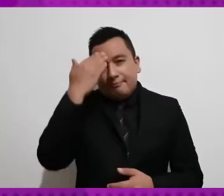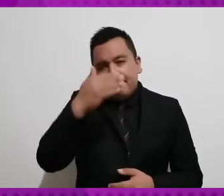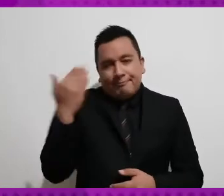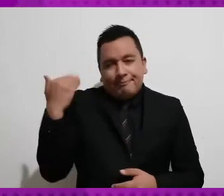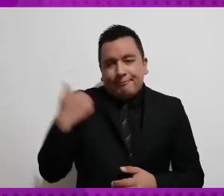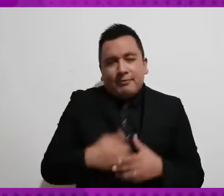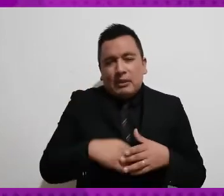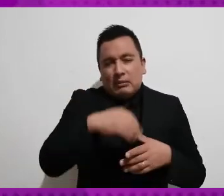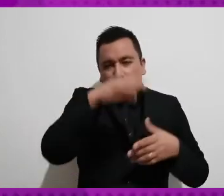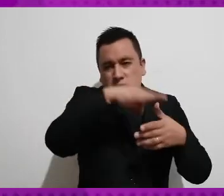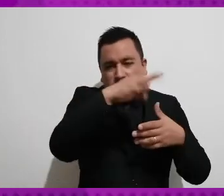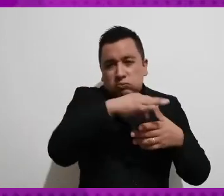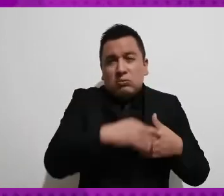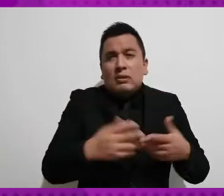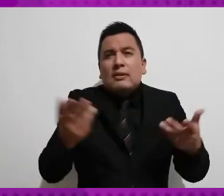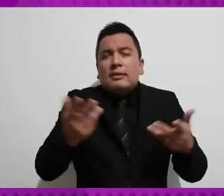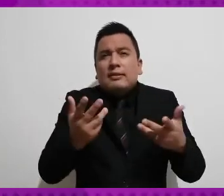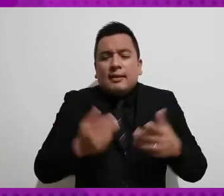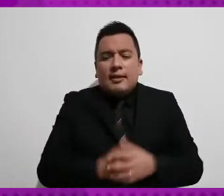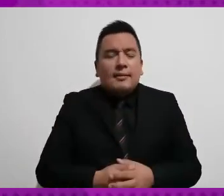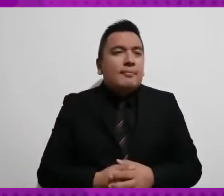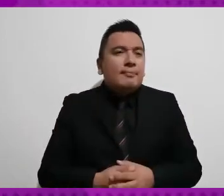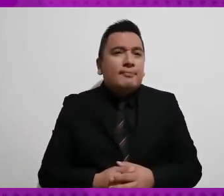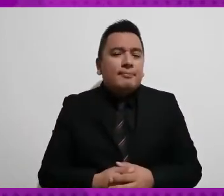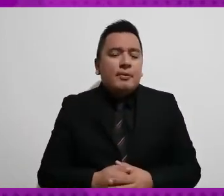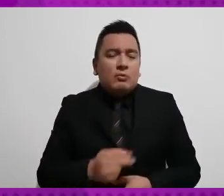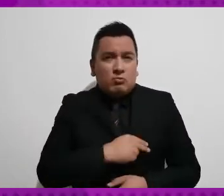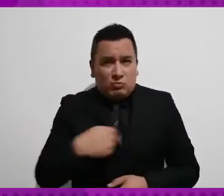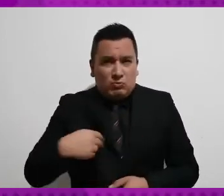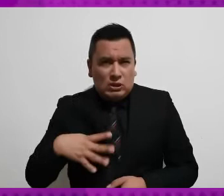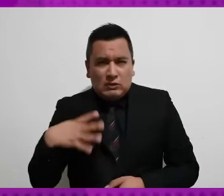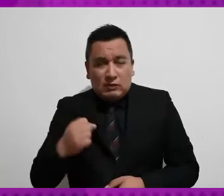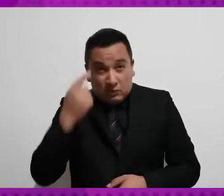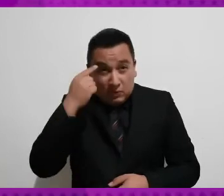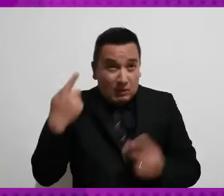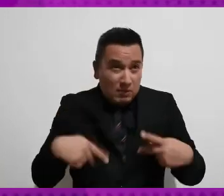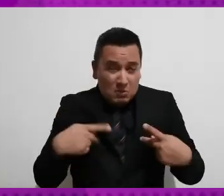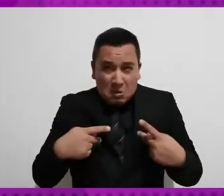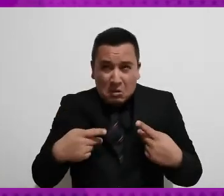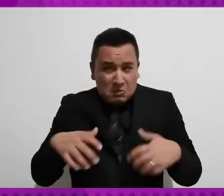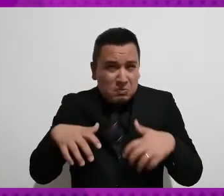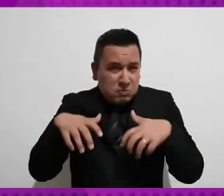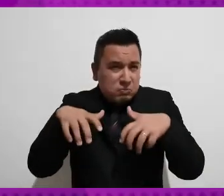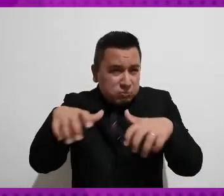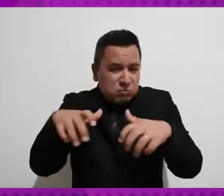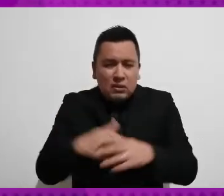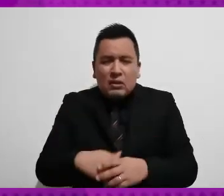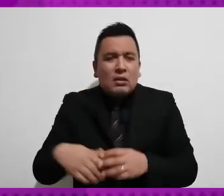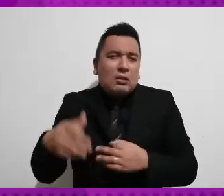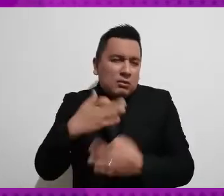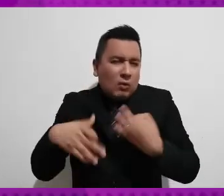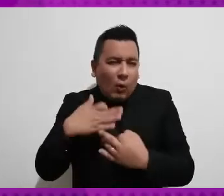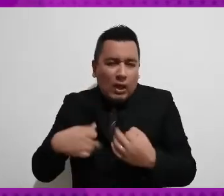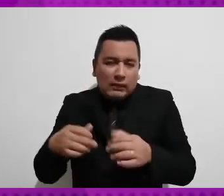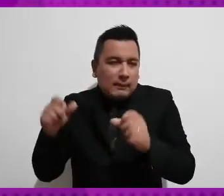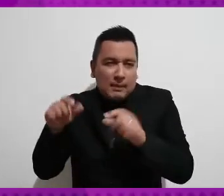acciones afirmativas que permite que las personas, la ciudadanía que integra esta comunidad,